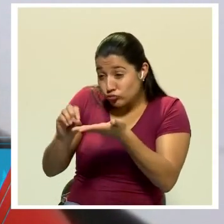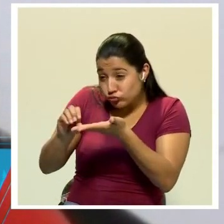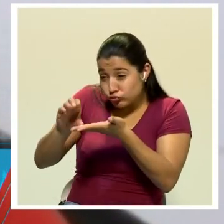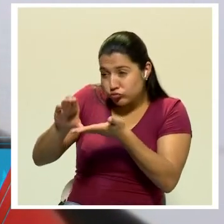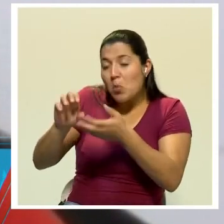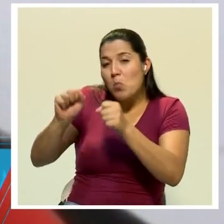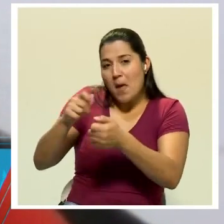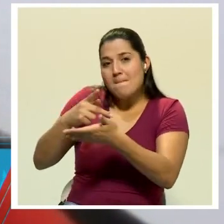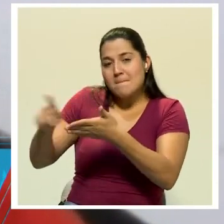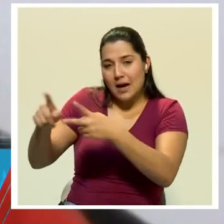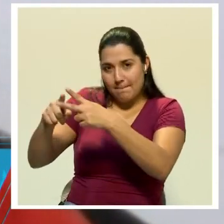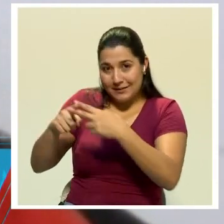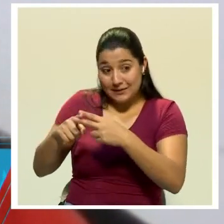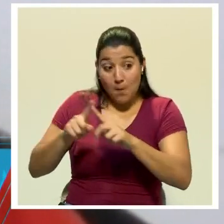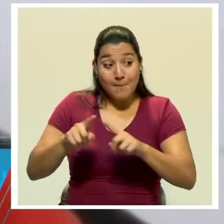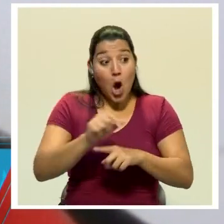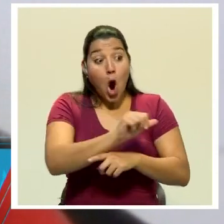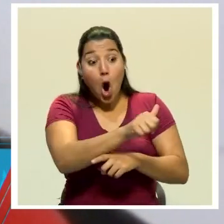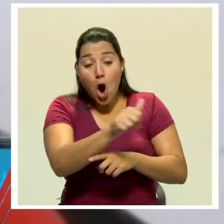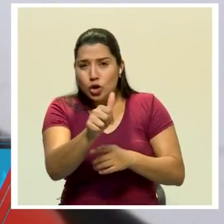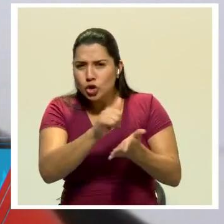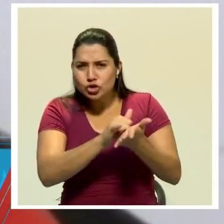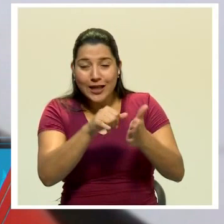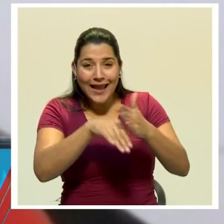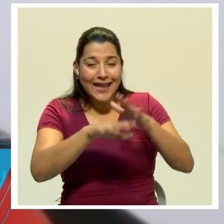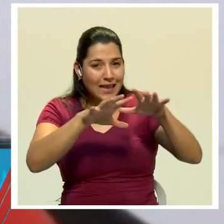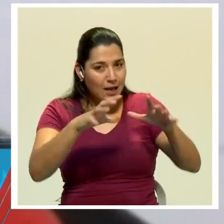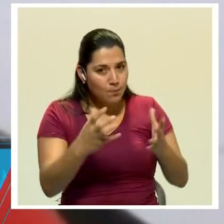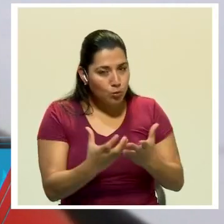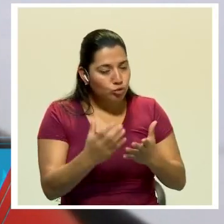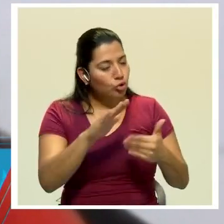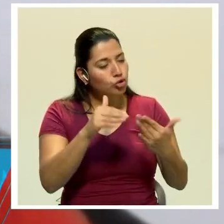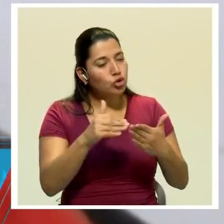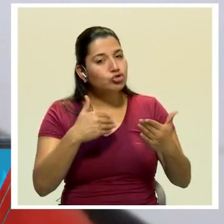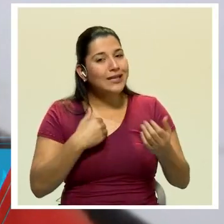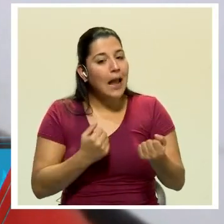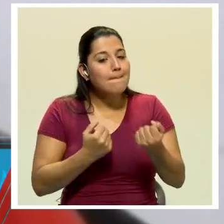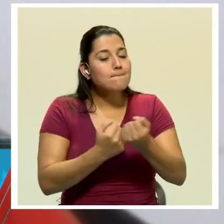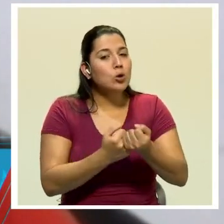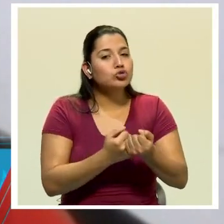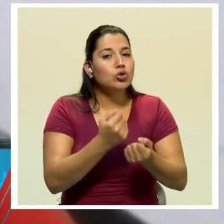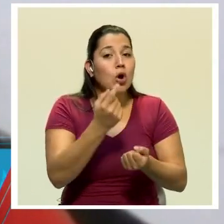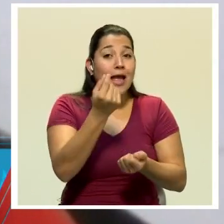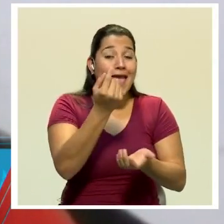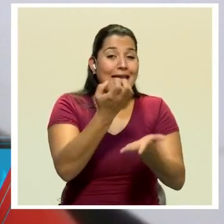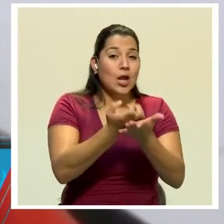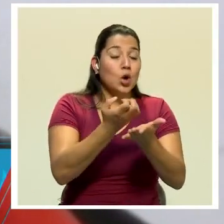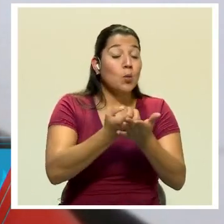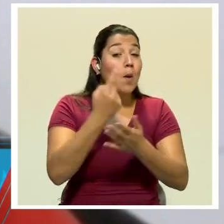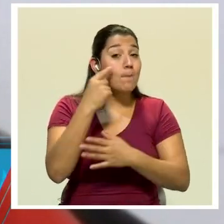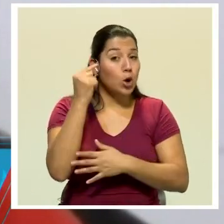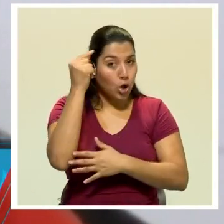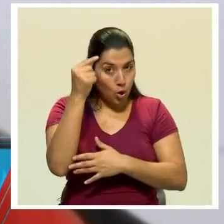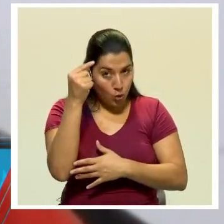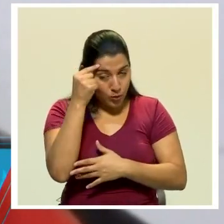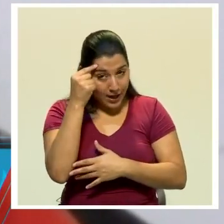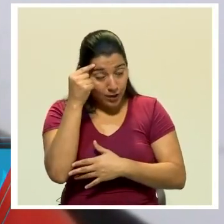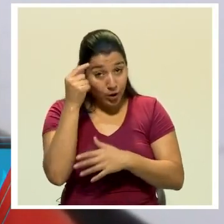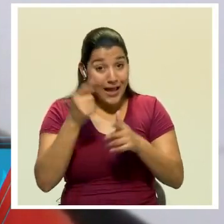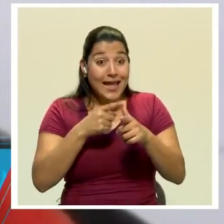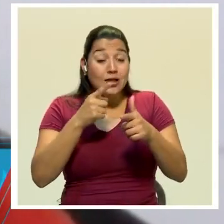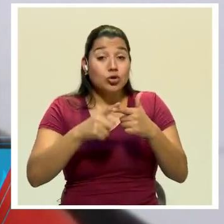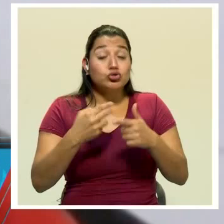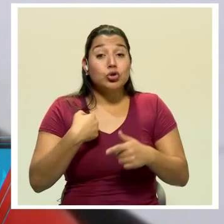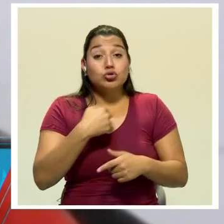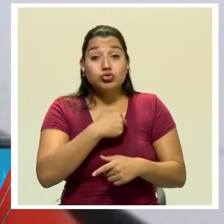un 53% de la tarifa es subsidiada. Esto hace que nosotros hayamos tomado la decisión